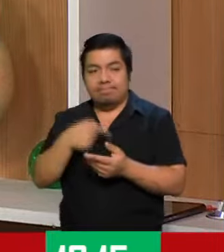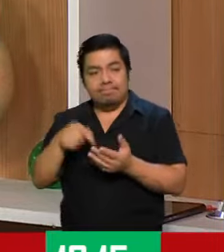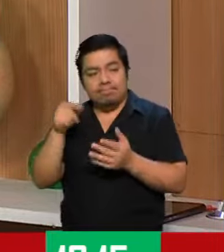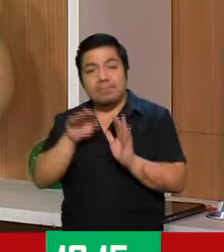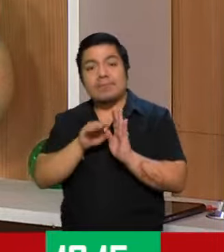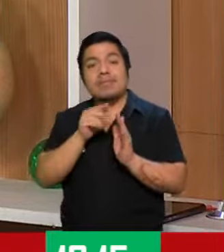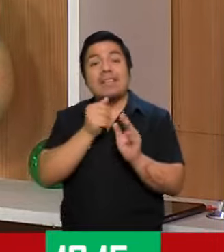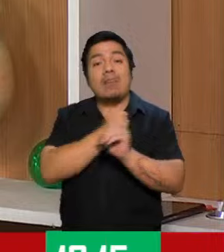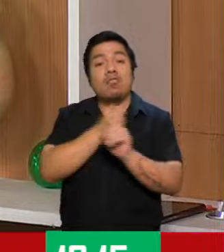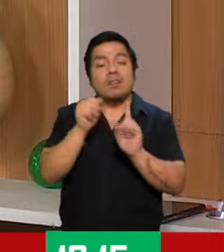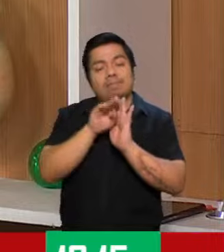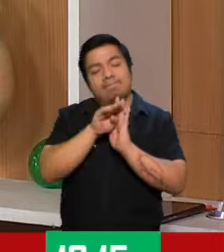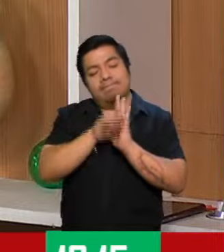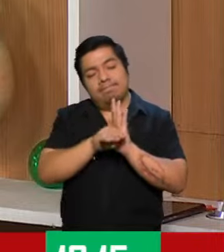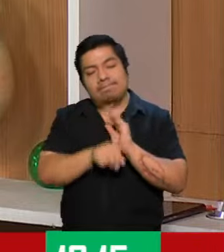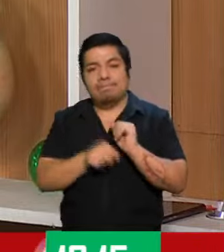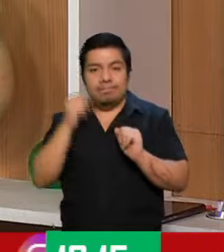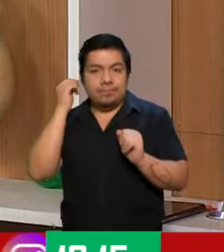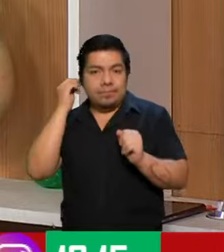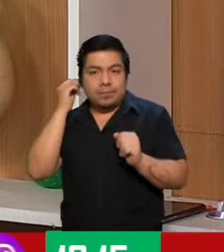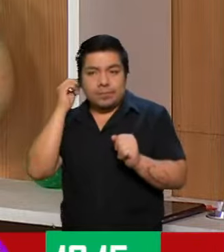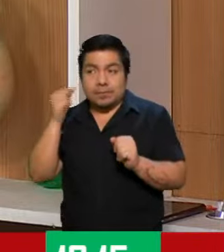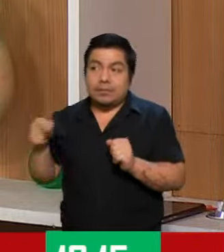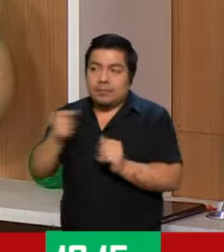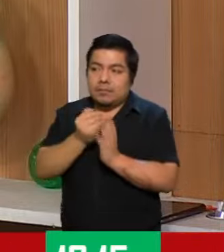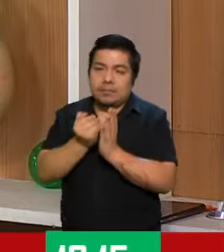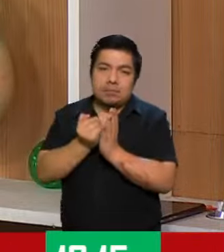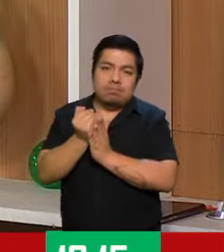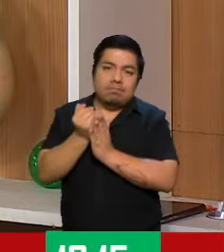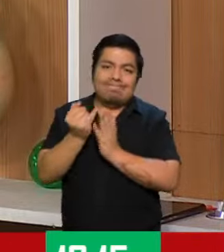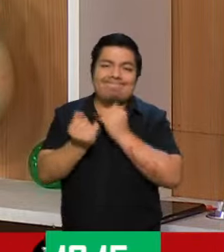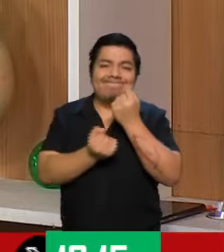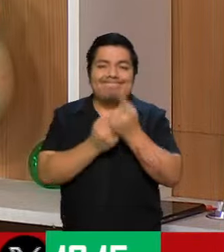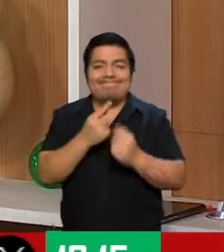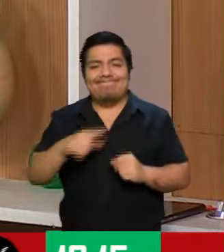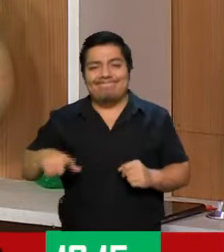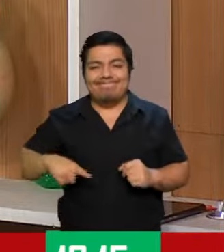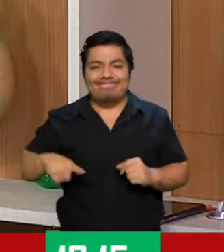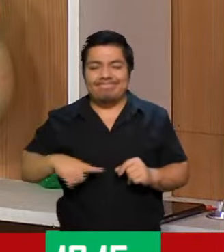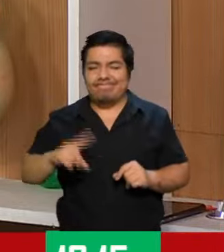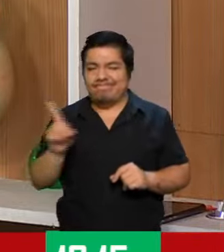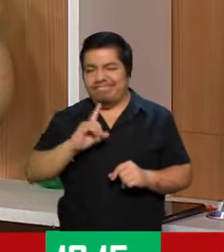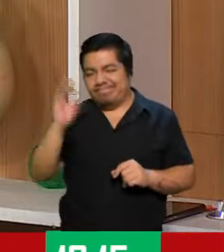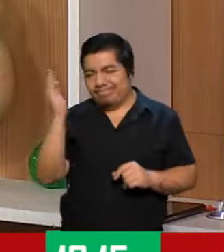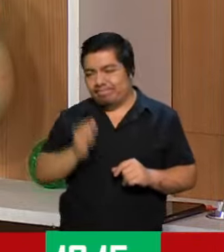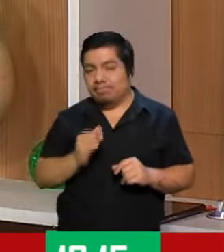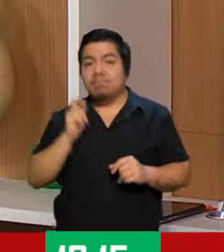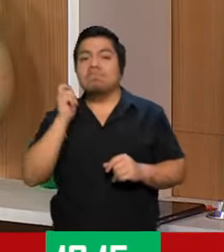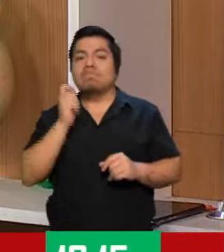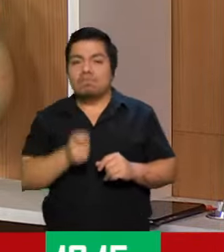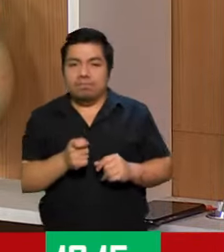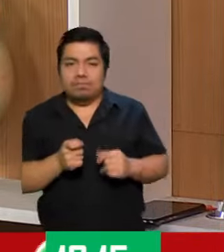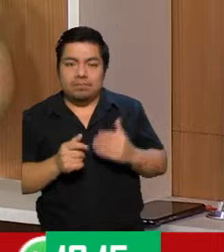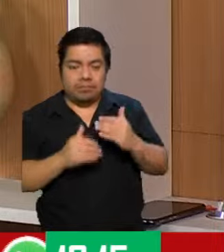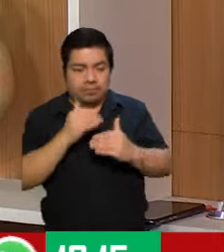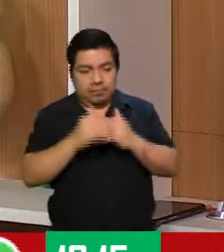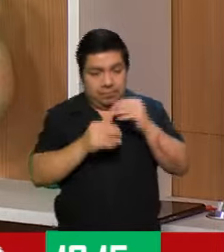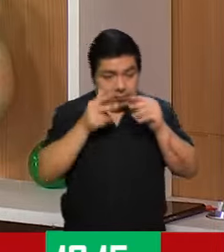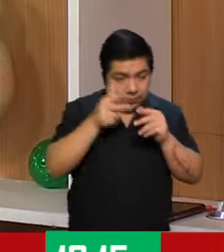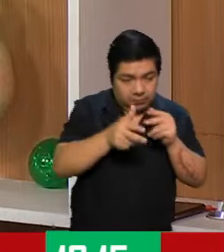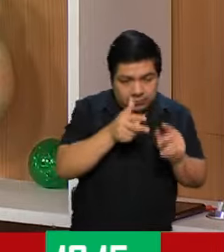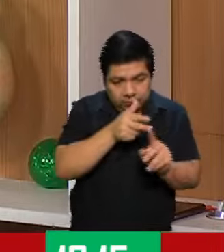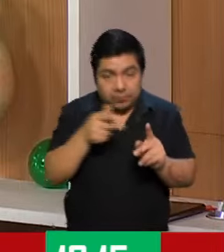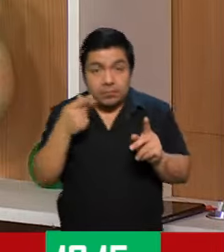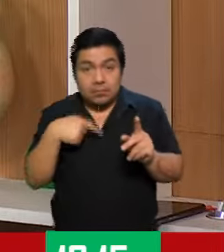la violencia. Y esa decisión no la han tomado muchos gobiernos. ¿Qué quiere decir? Que vamos a priorizar la persecución y captura